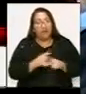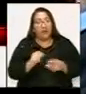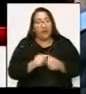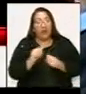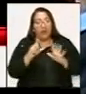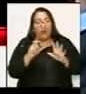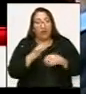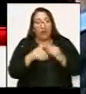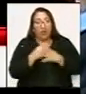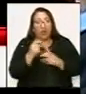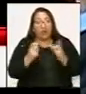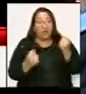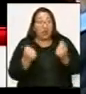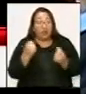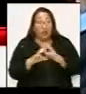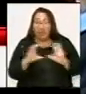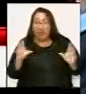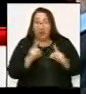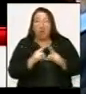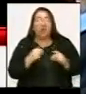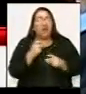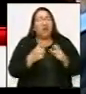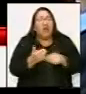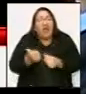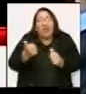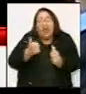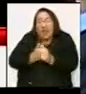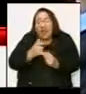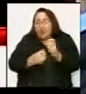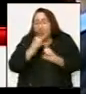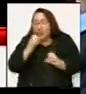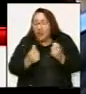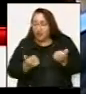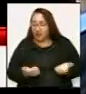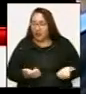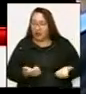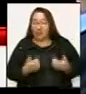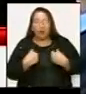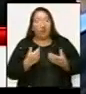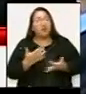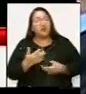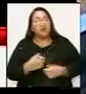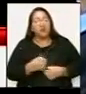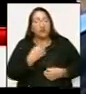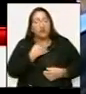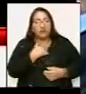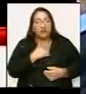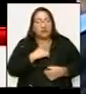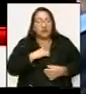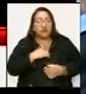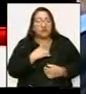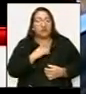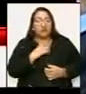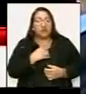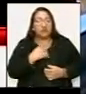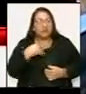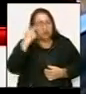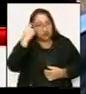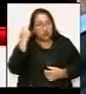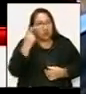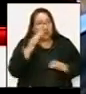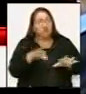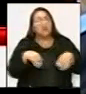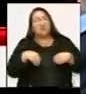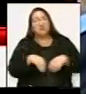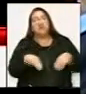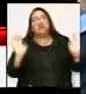tema de los transportistas, sino las personas que están detrás de los transportistas, porque los transportistas sería ilógico pensar que se inmolan